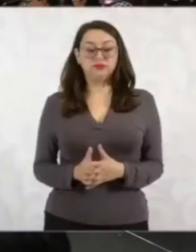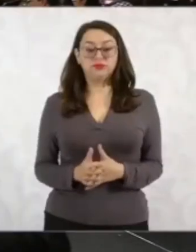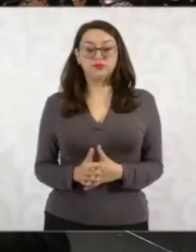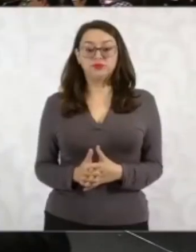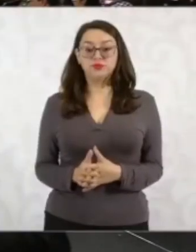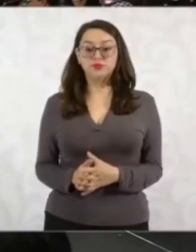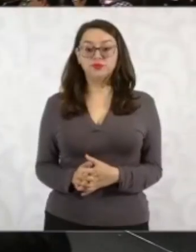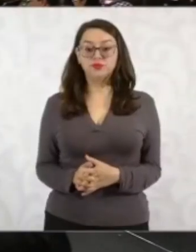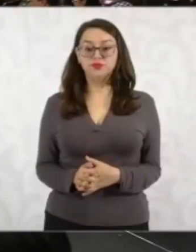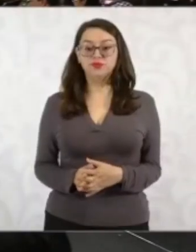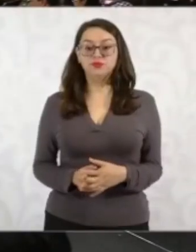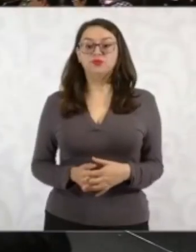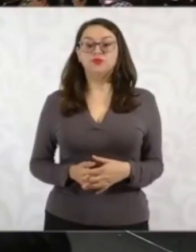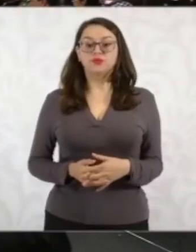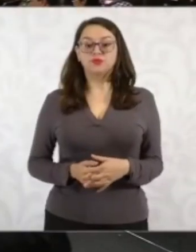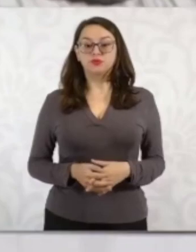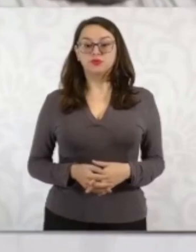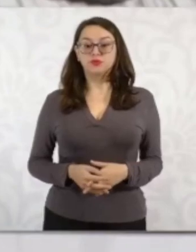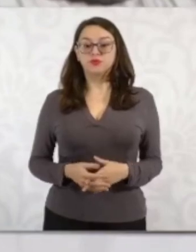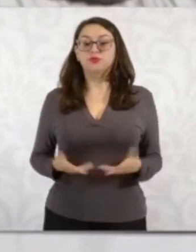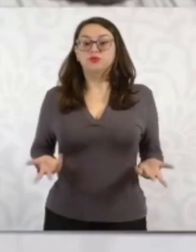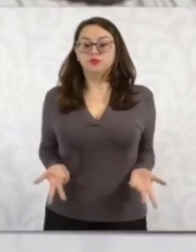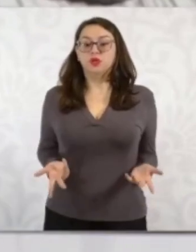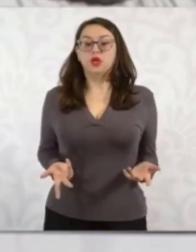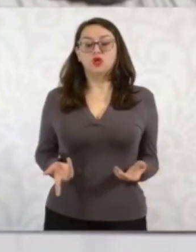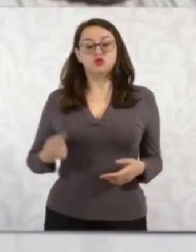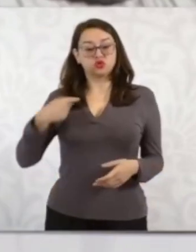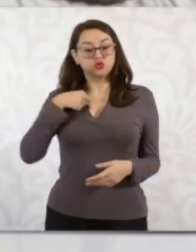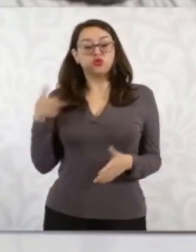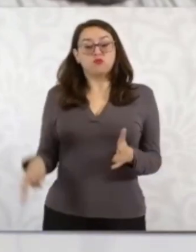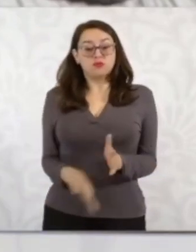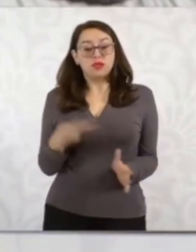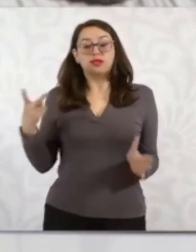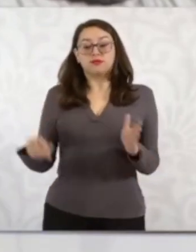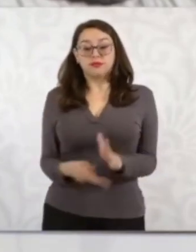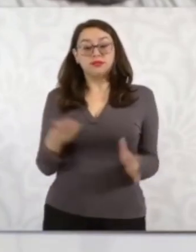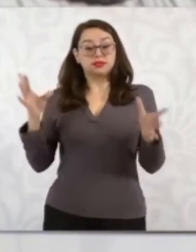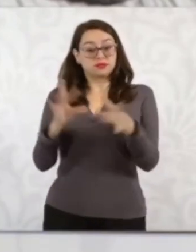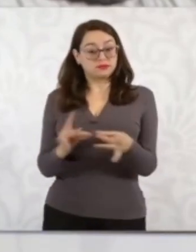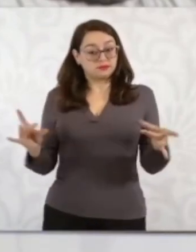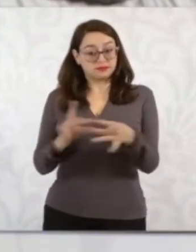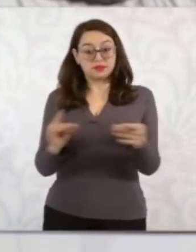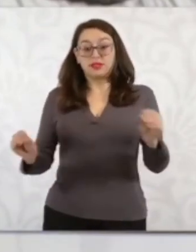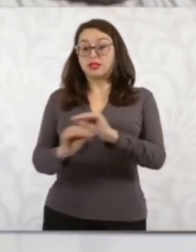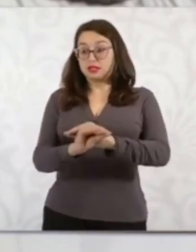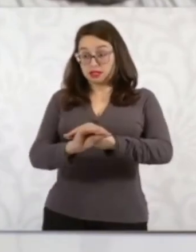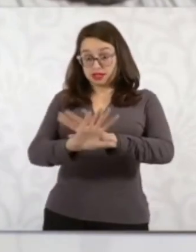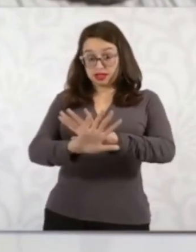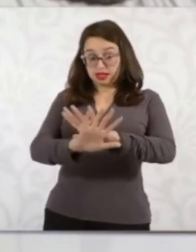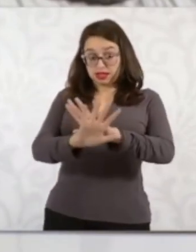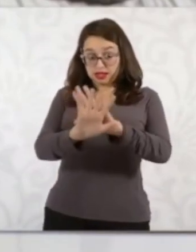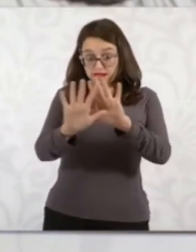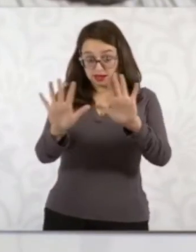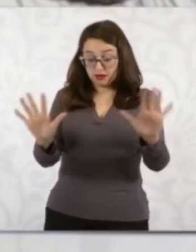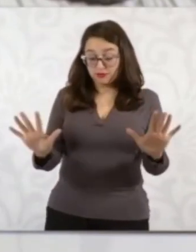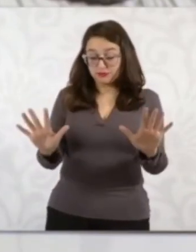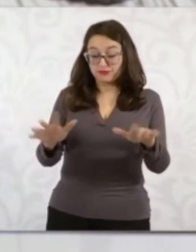Tiene que quedar muy claro de nuestra parte, lo he dicho varias veces, no lo escucha quien no lo